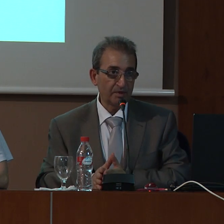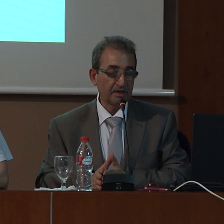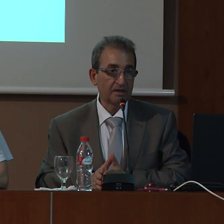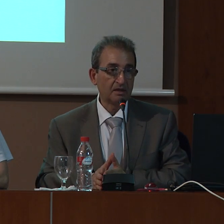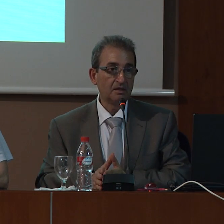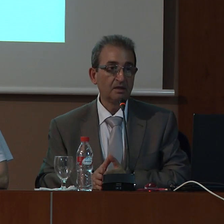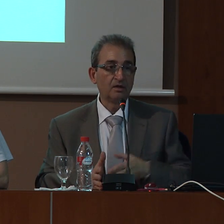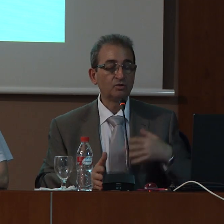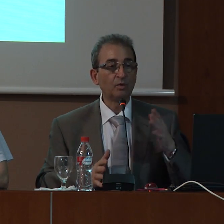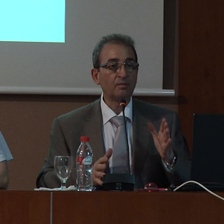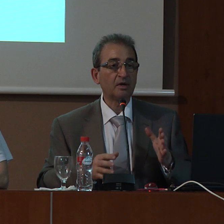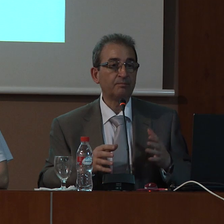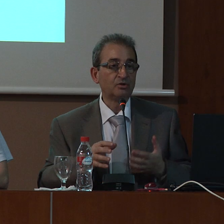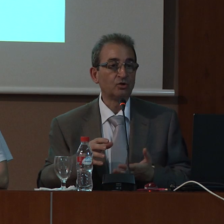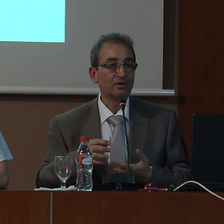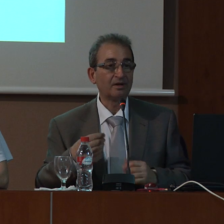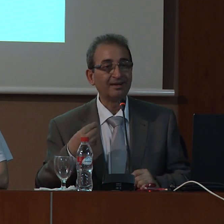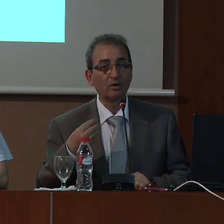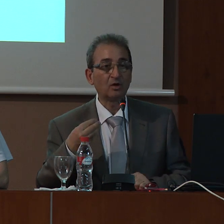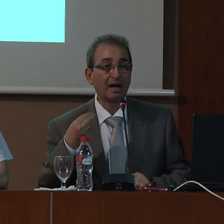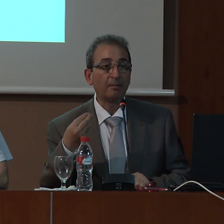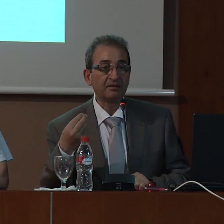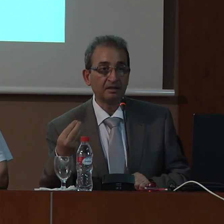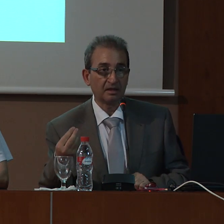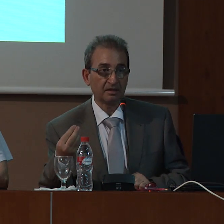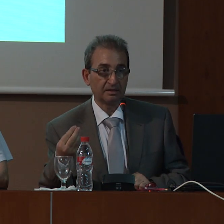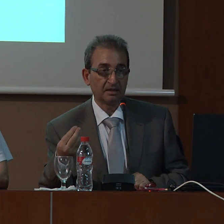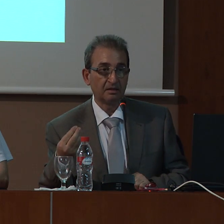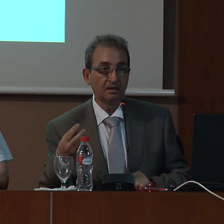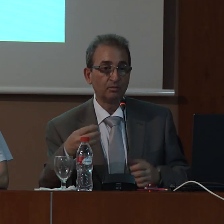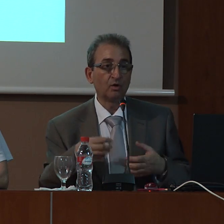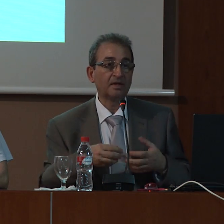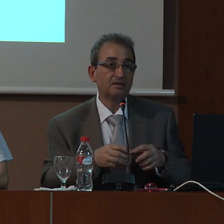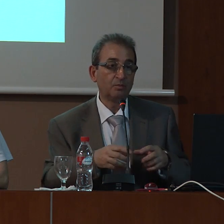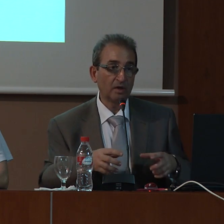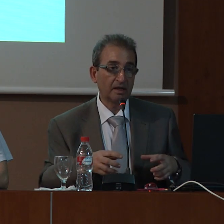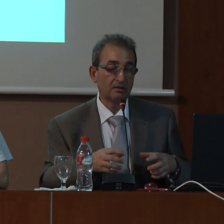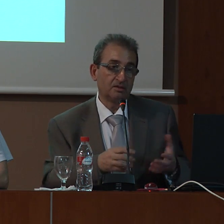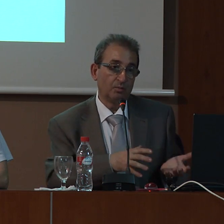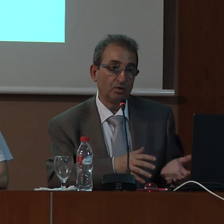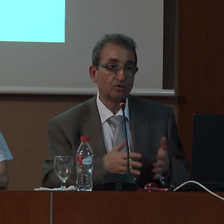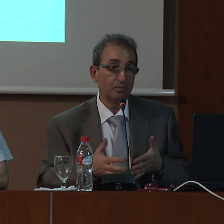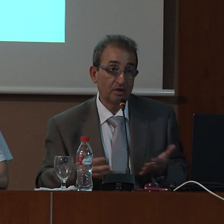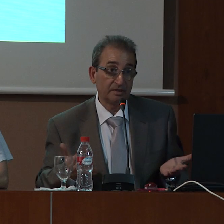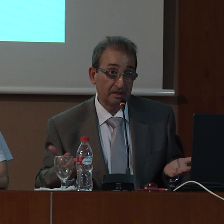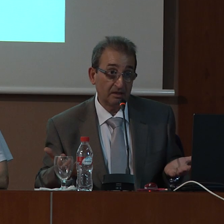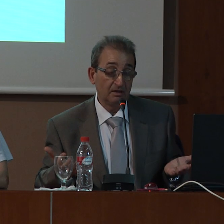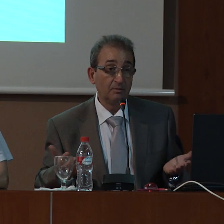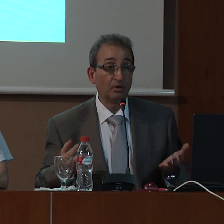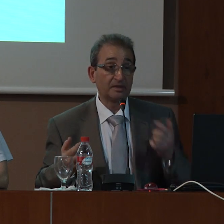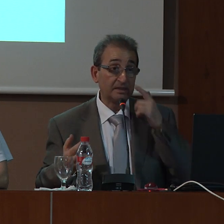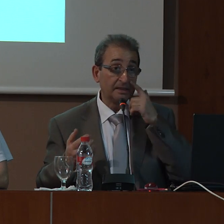también su especialidad. Sí. No es un problema, pienso yo, en cuanto a capacidad de recetar. Es un problema de tipo legal. Se puede o no se puede